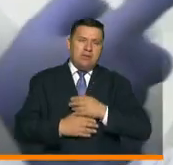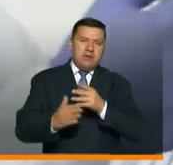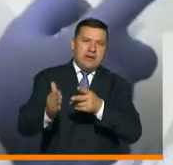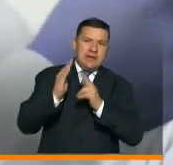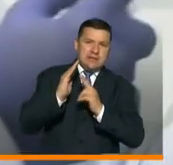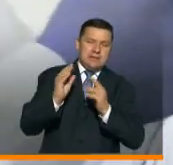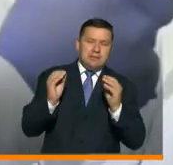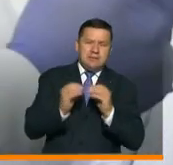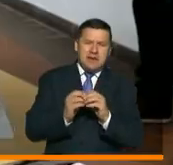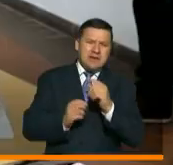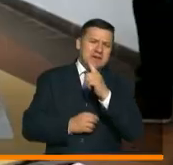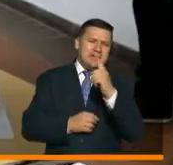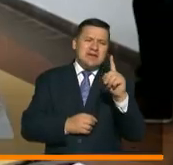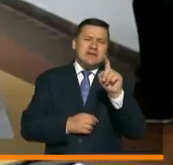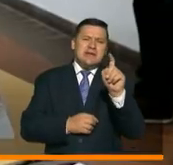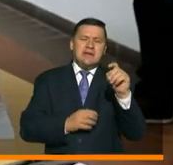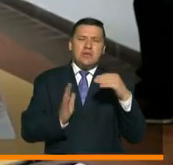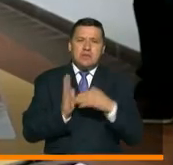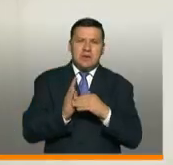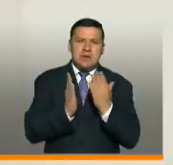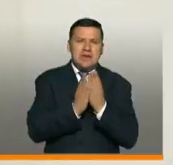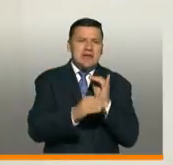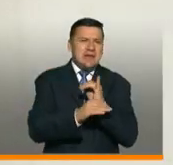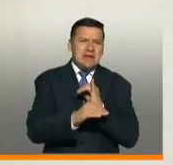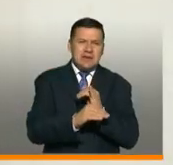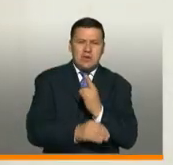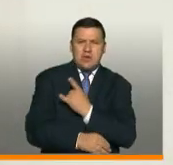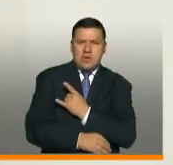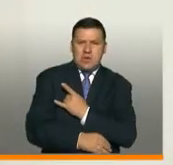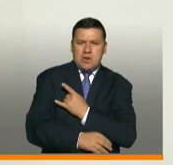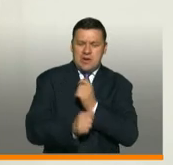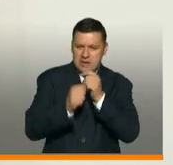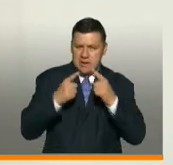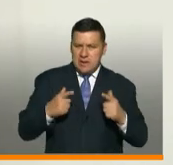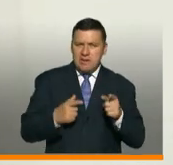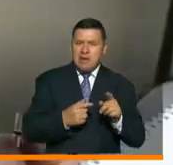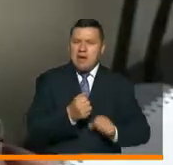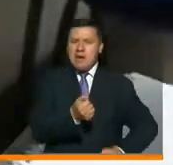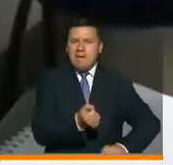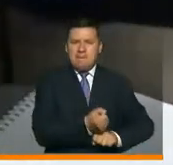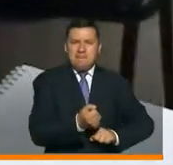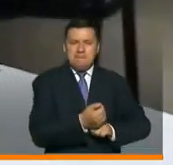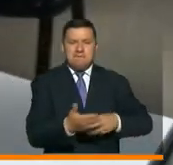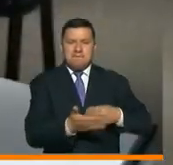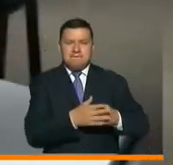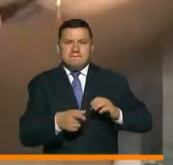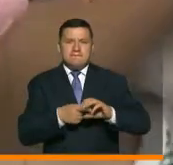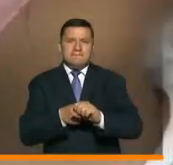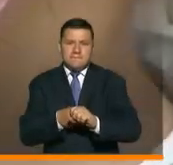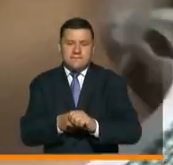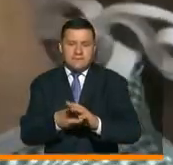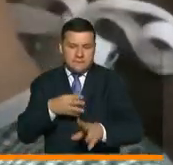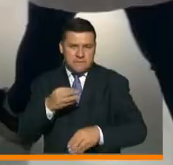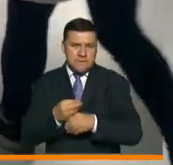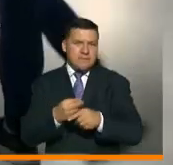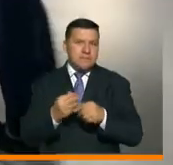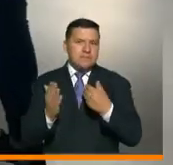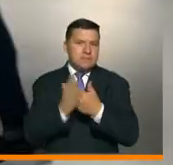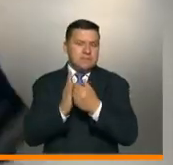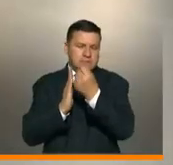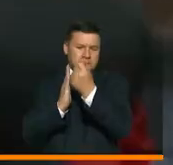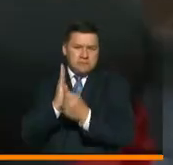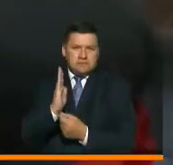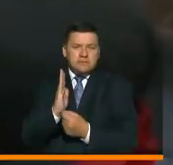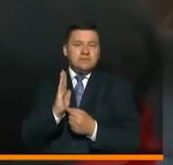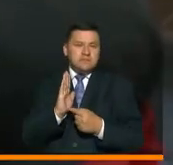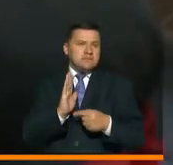y 661.000 jóvenes de instituciones de educación superior públicas con el apoyo al pago de matrículas. Además, se emitieron los lineamientos